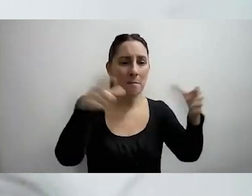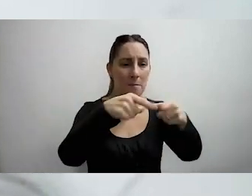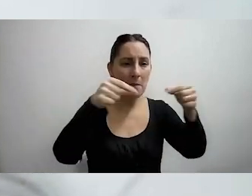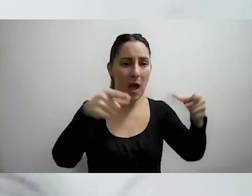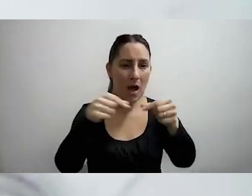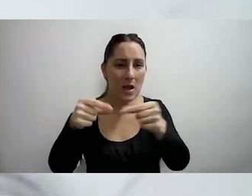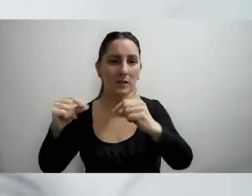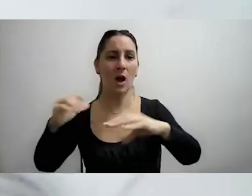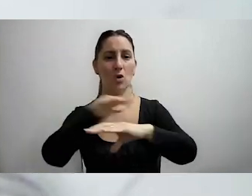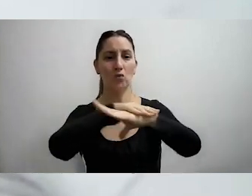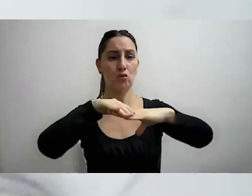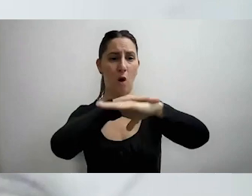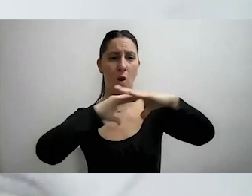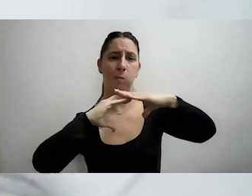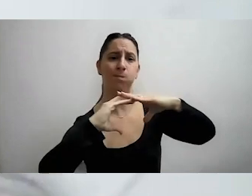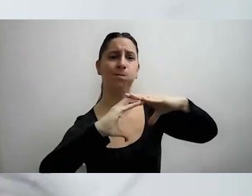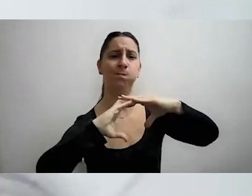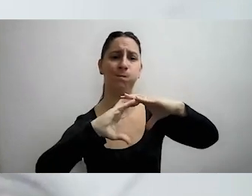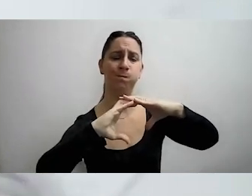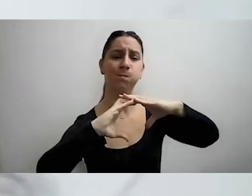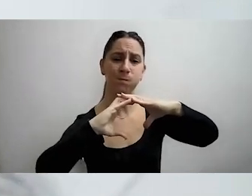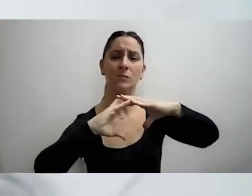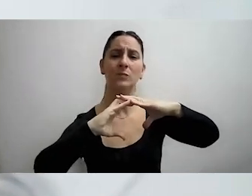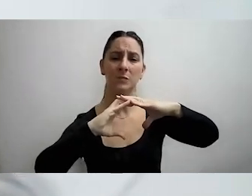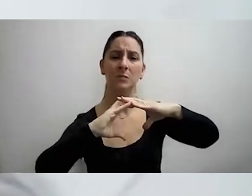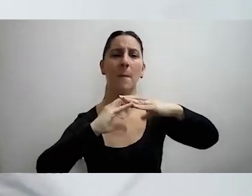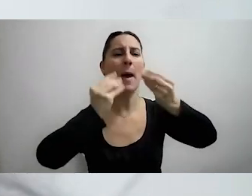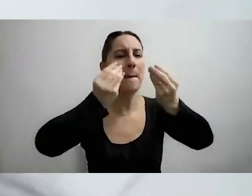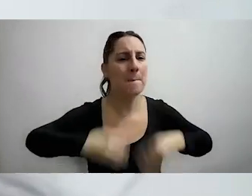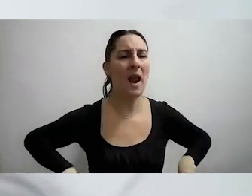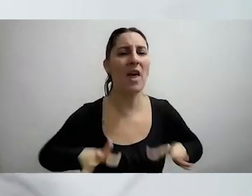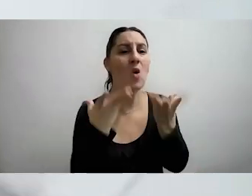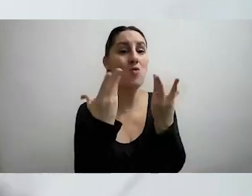en el suelo para evitar la pérdida de humedad.